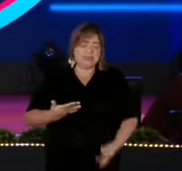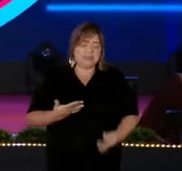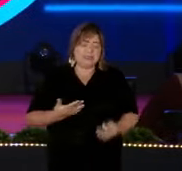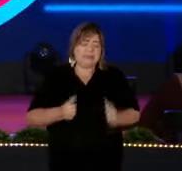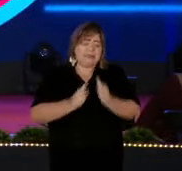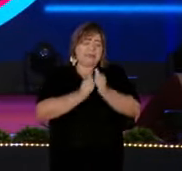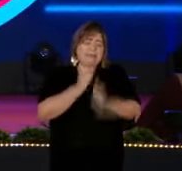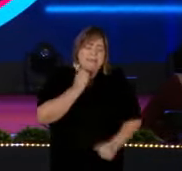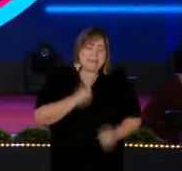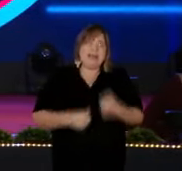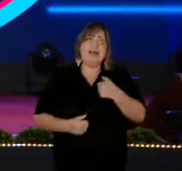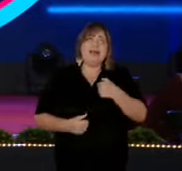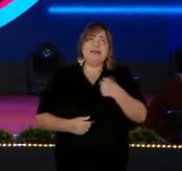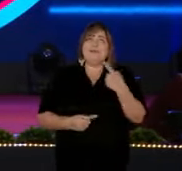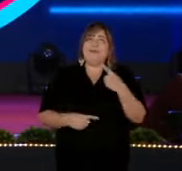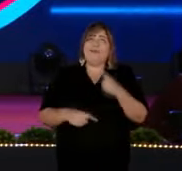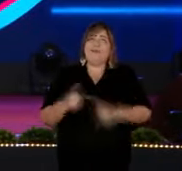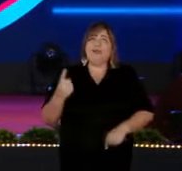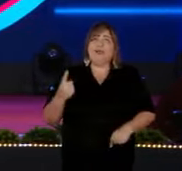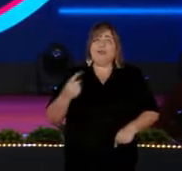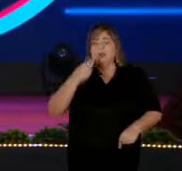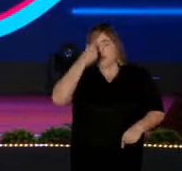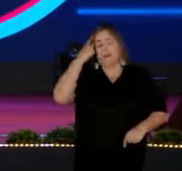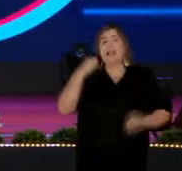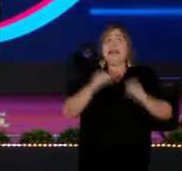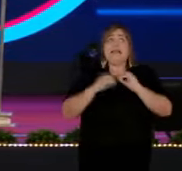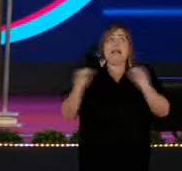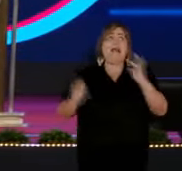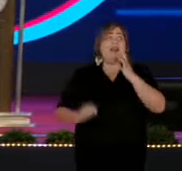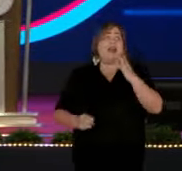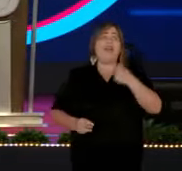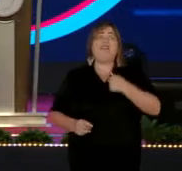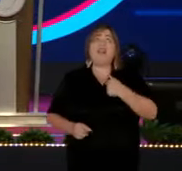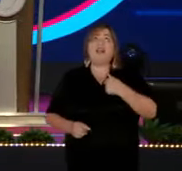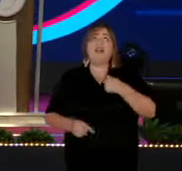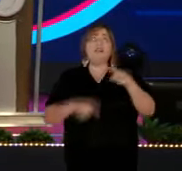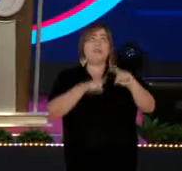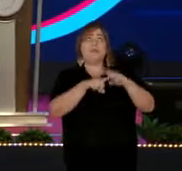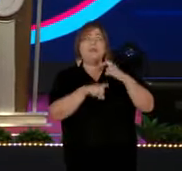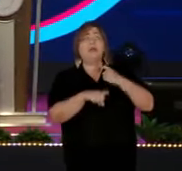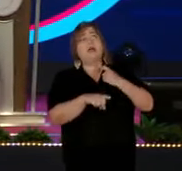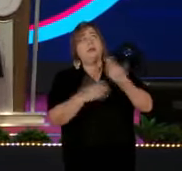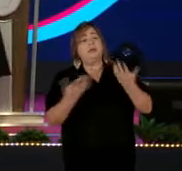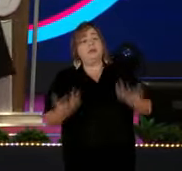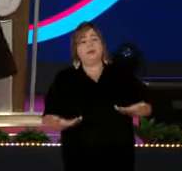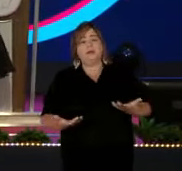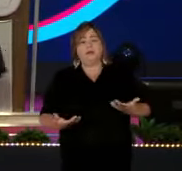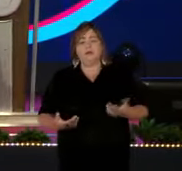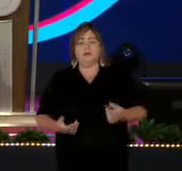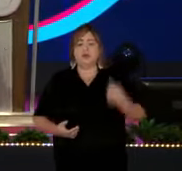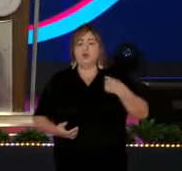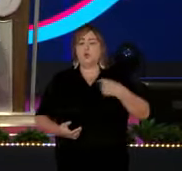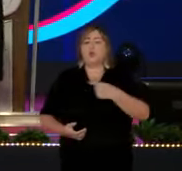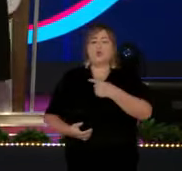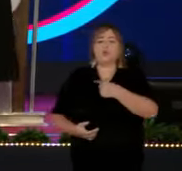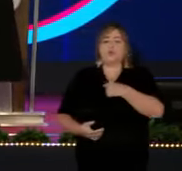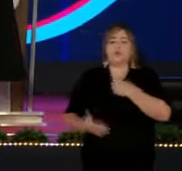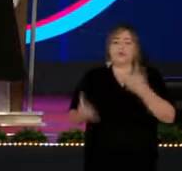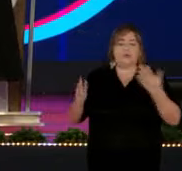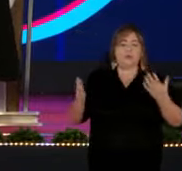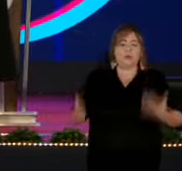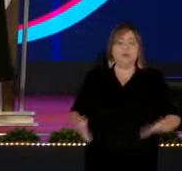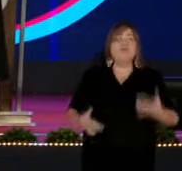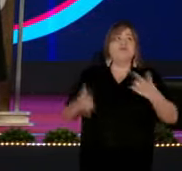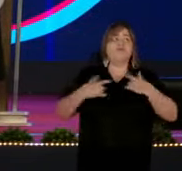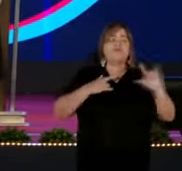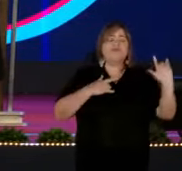ti mismo. No me llaman, no me buscan. Hermano, nosotros no podemos estar, nosotros los amamos